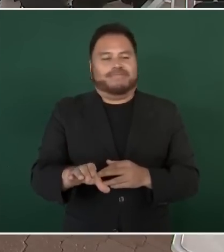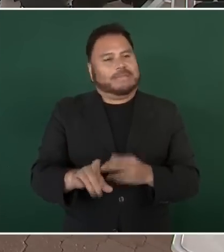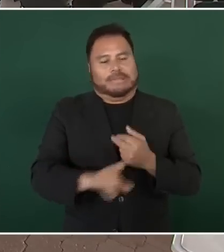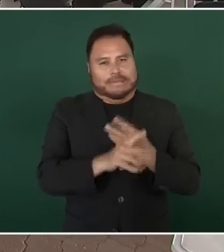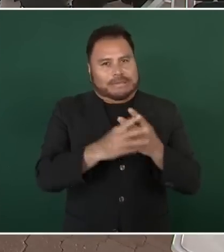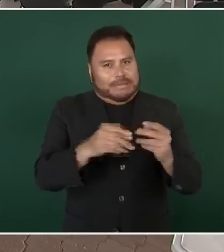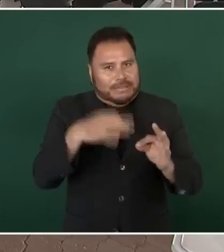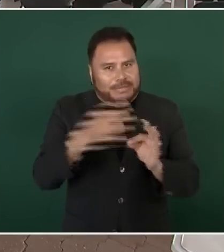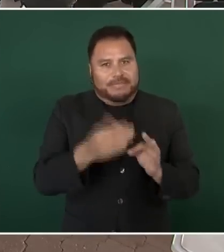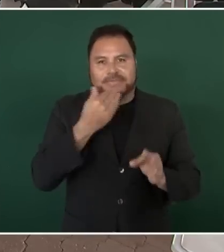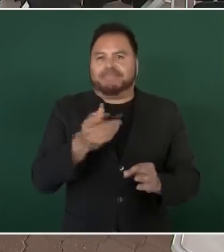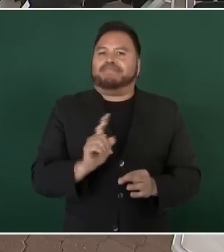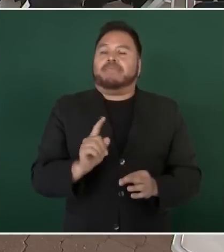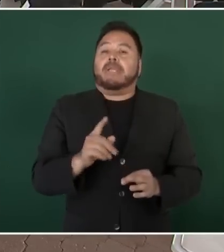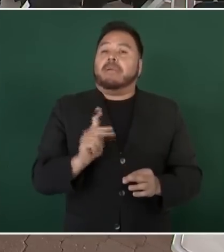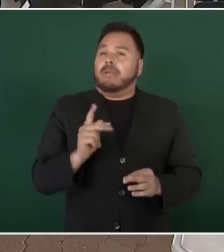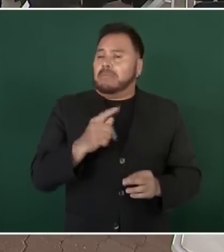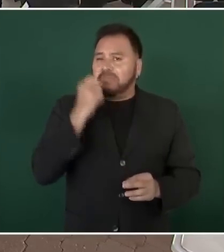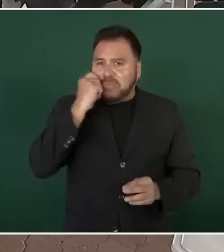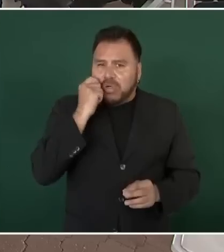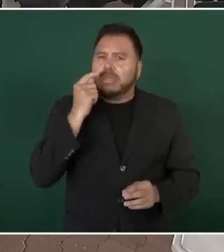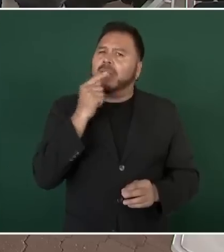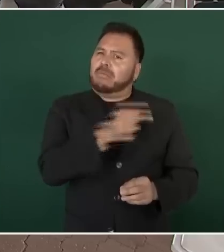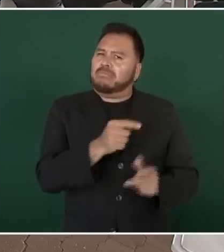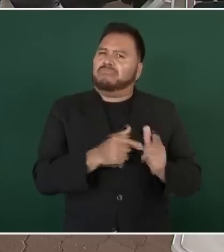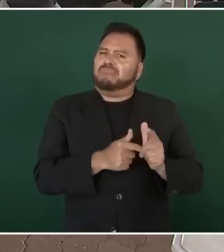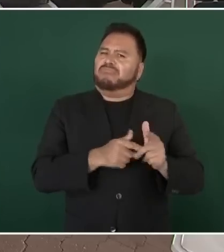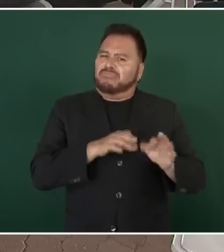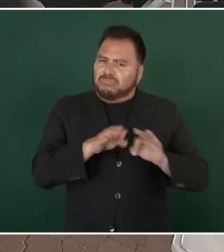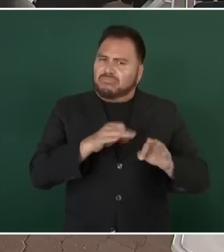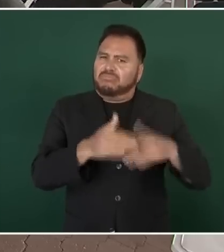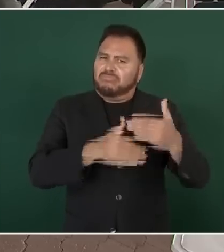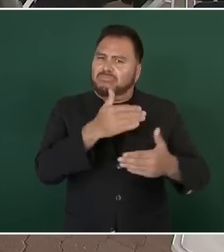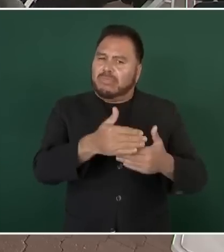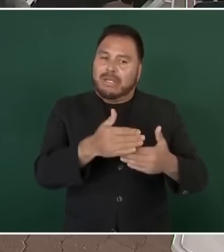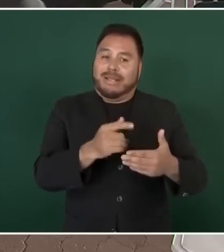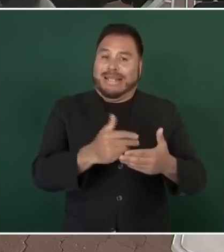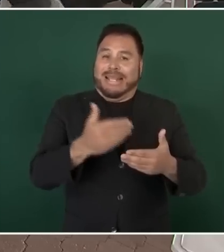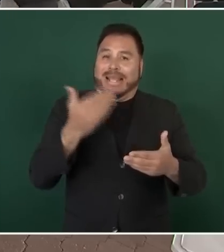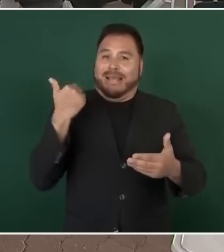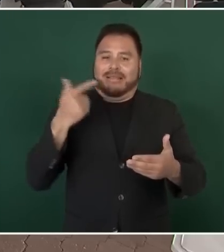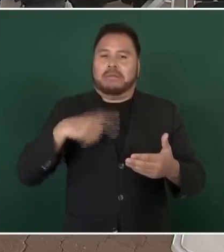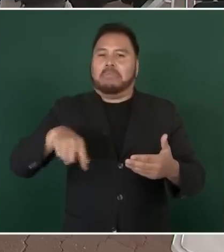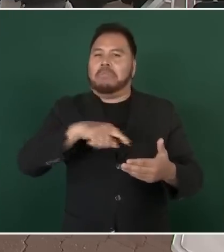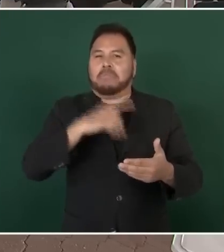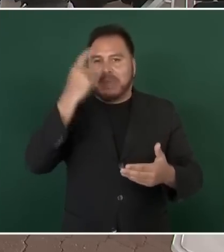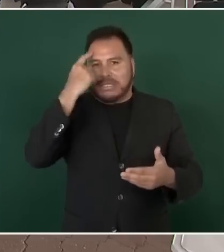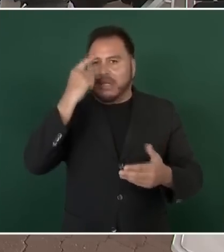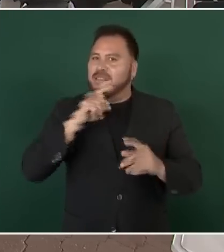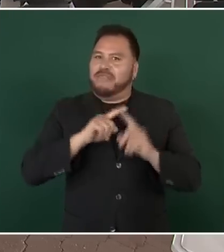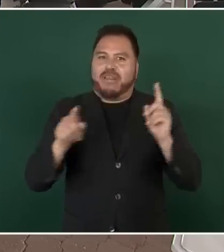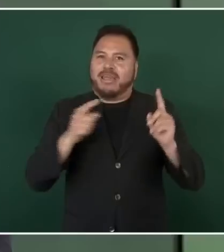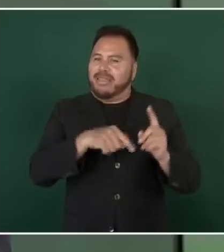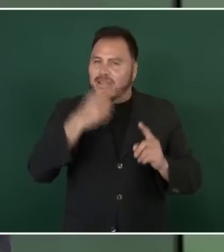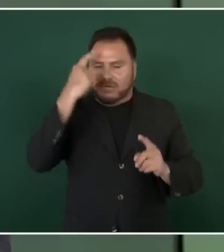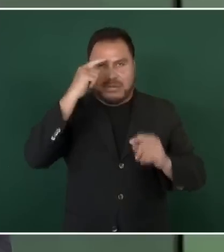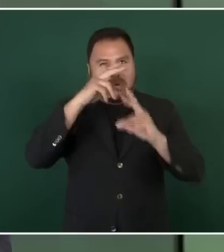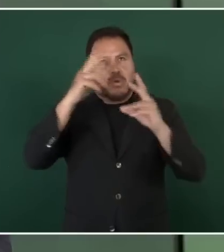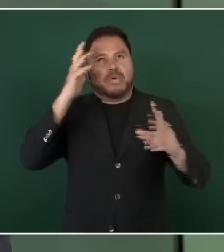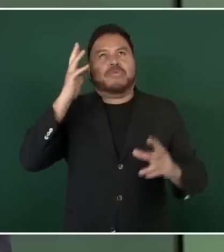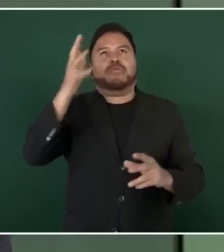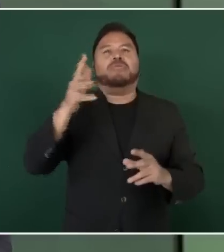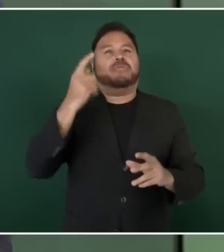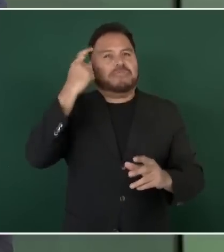sus fallas, se adelantó como nadie a su época. Fue un visionario genial,